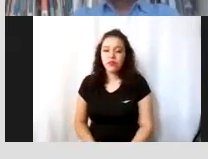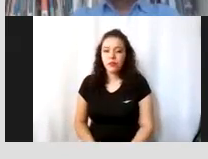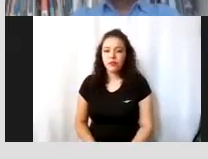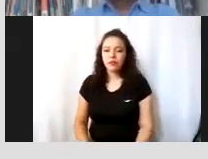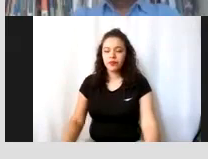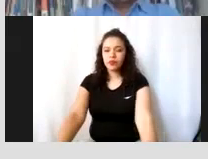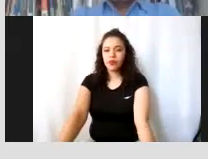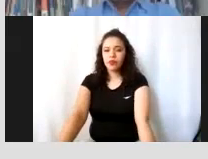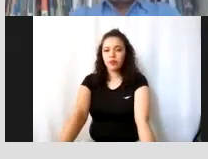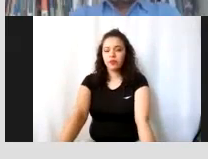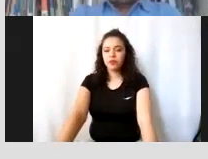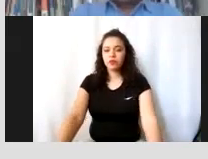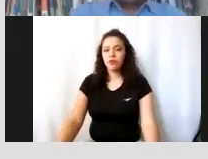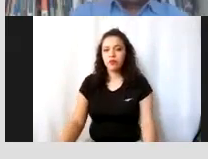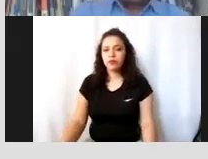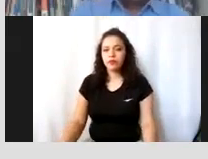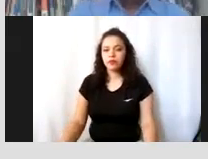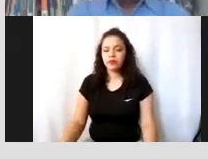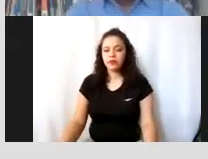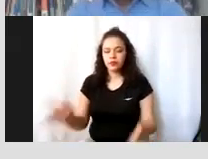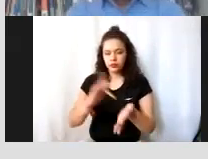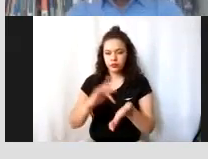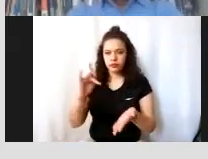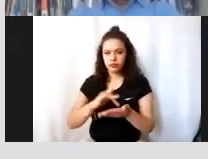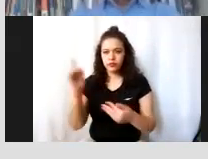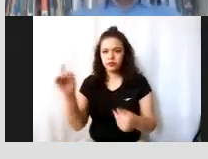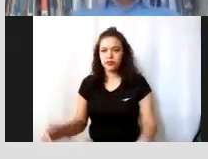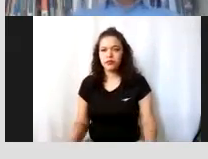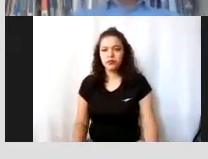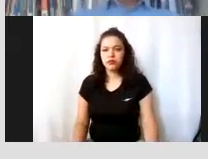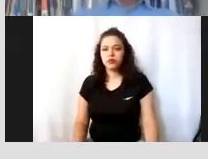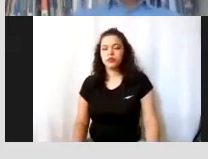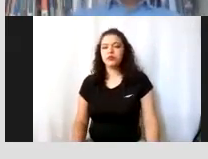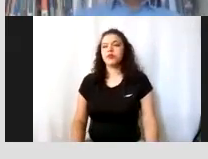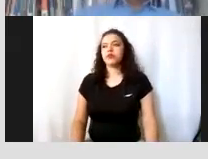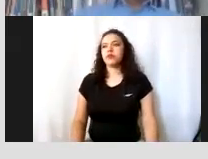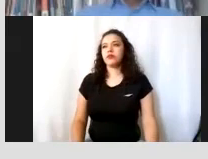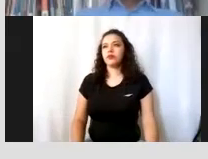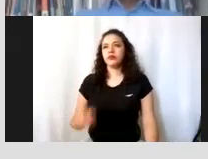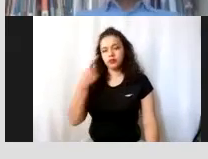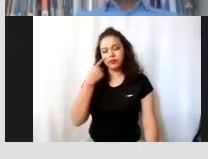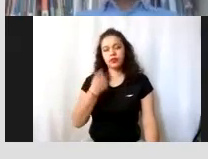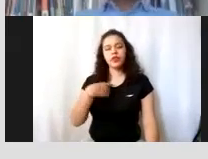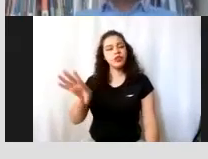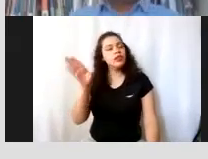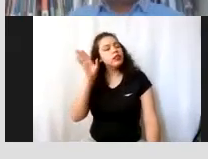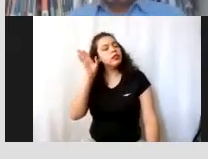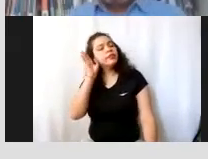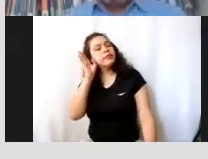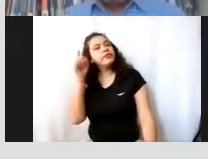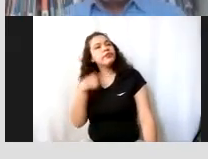Gracias. Ah, muchas gracias, Nitzela. Fíjate que mientras te estaba escuchando, estaba